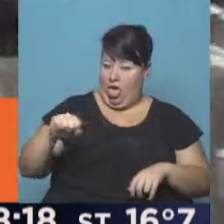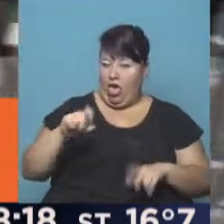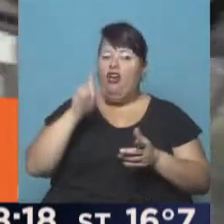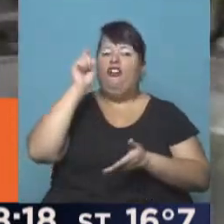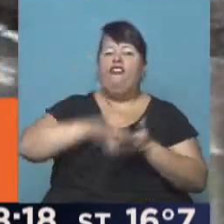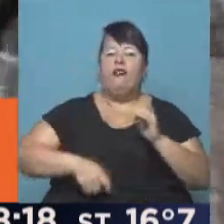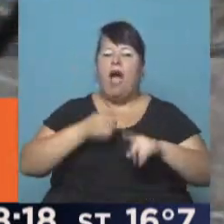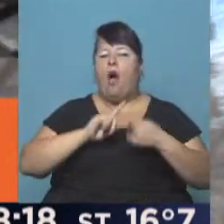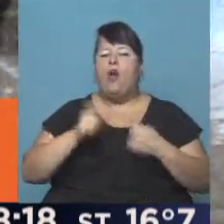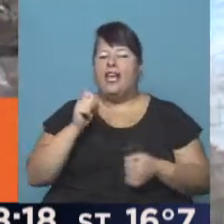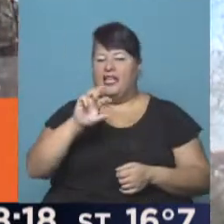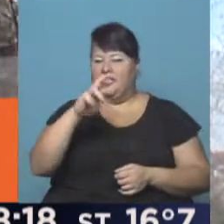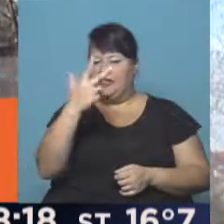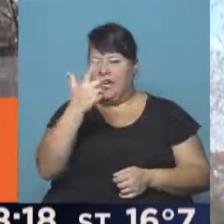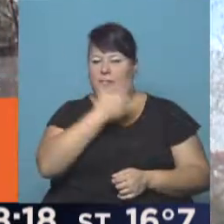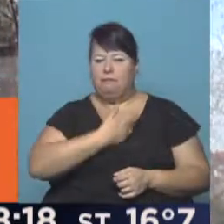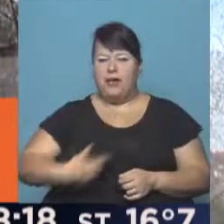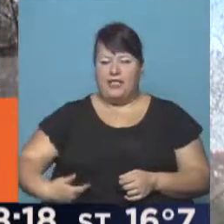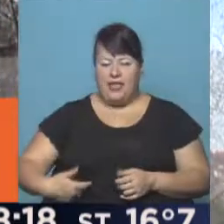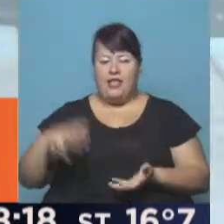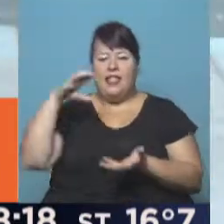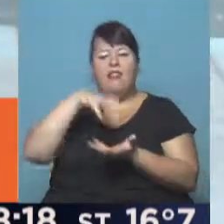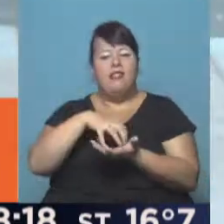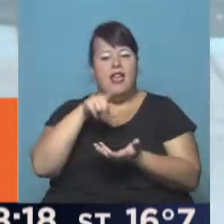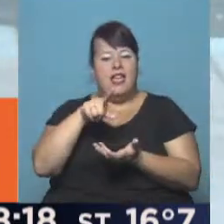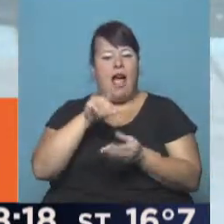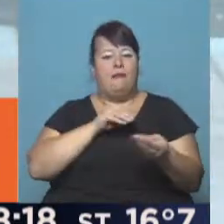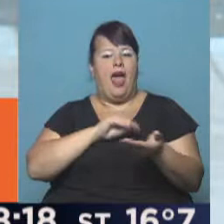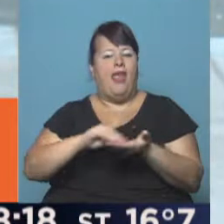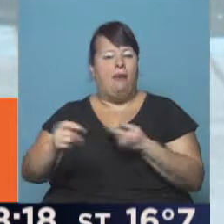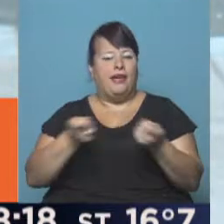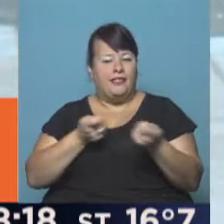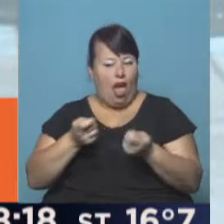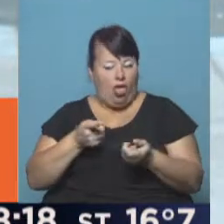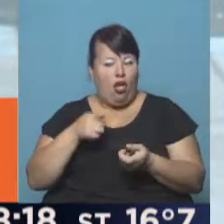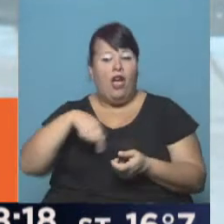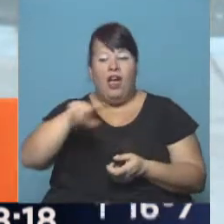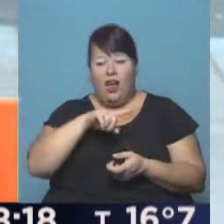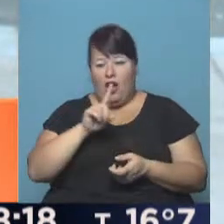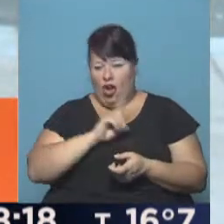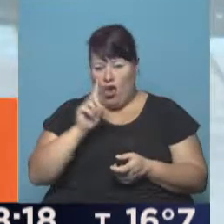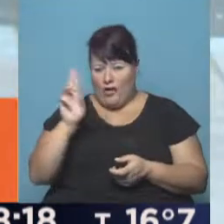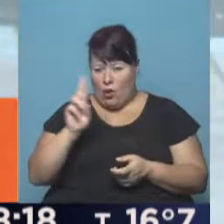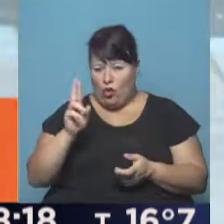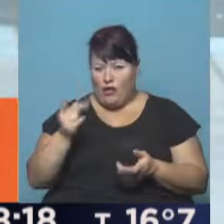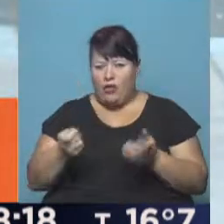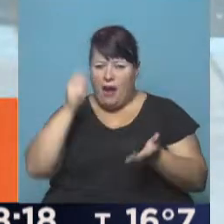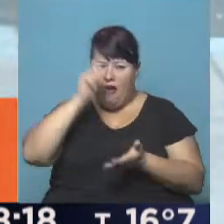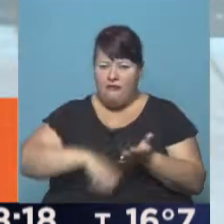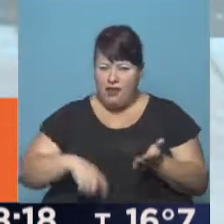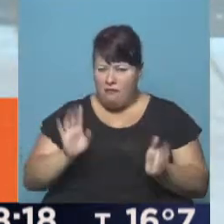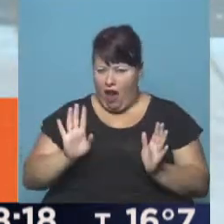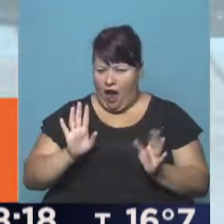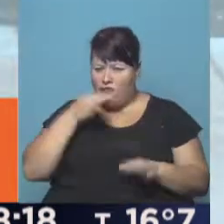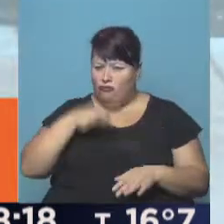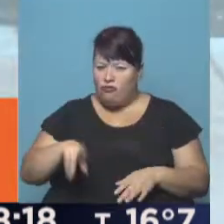firmado por tres presidentes de cámaras de administradores que no están habilitados para firmarlo es